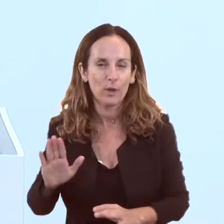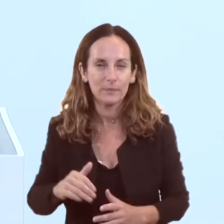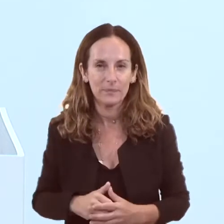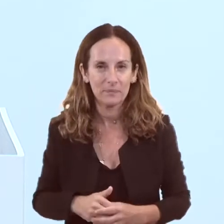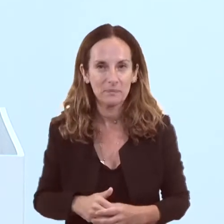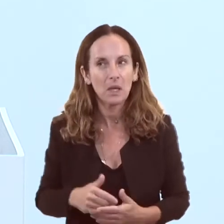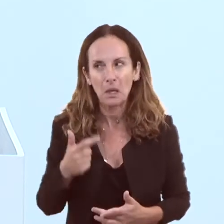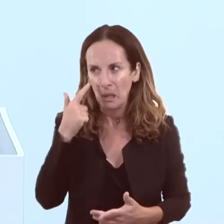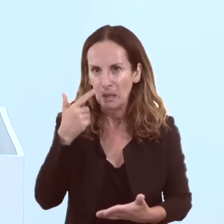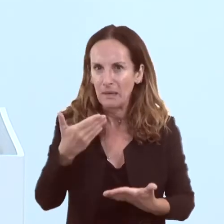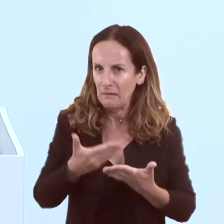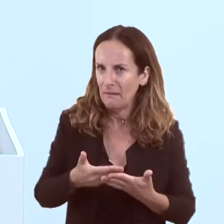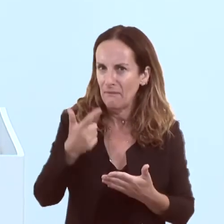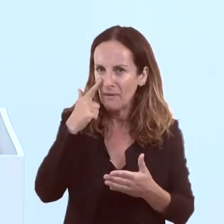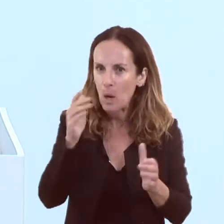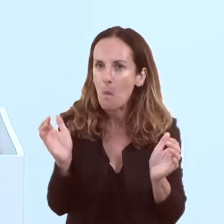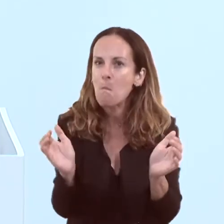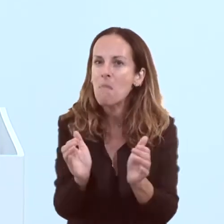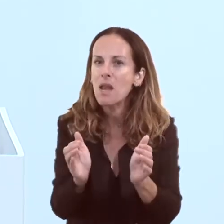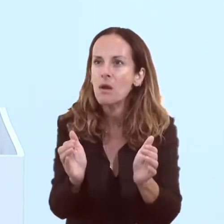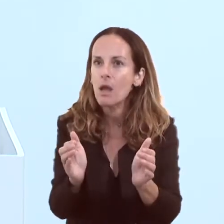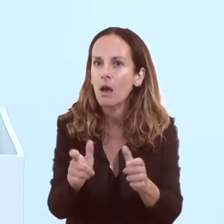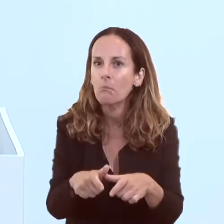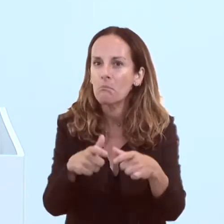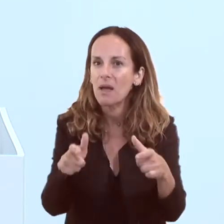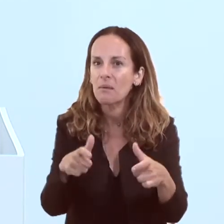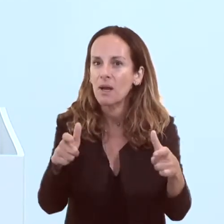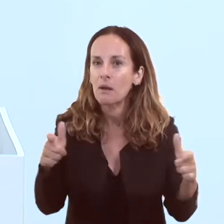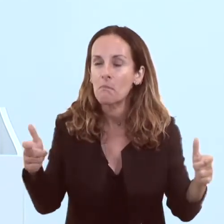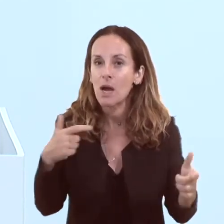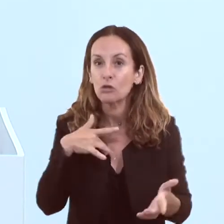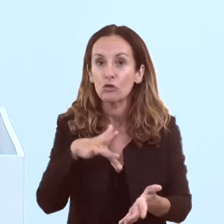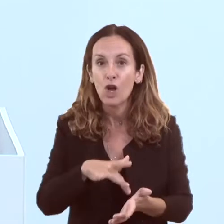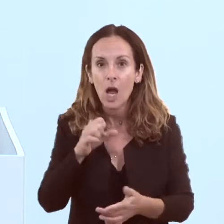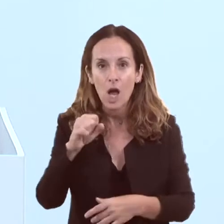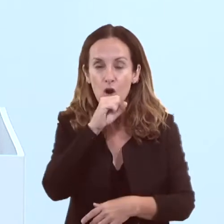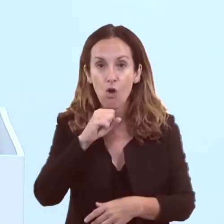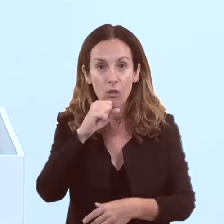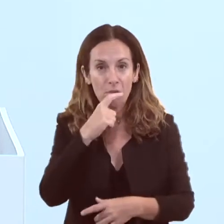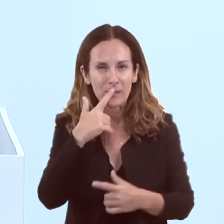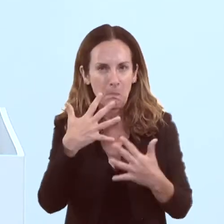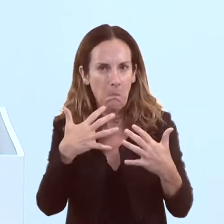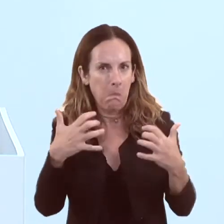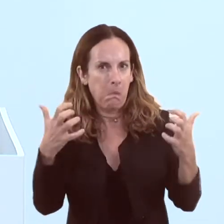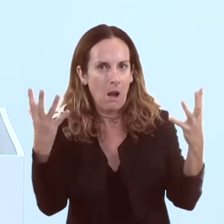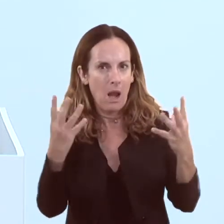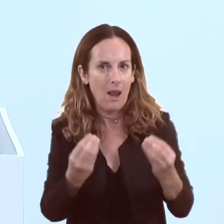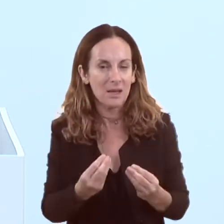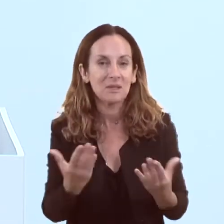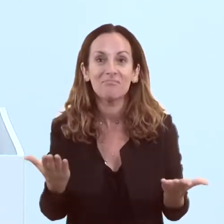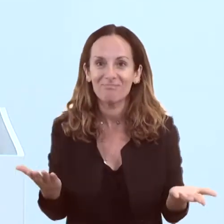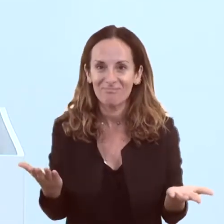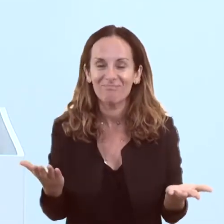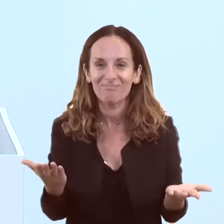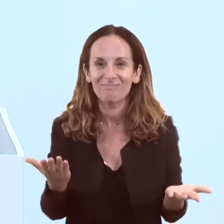minorías selectas están creciendo y llenan los locales no entonces Bueno es un alivio para nosotros saber que los promotores